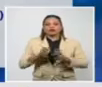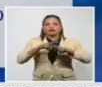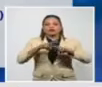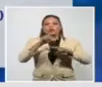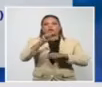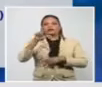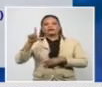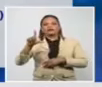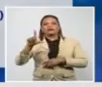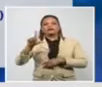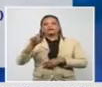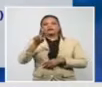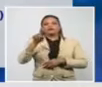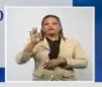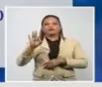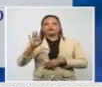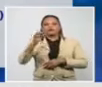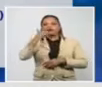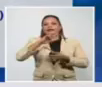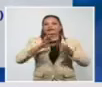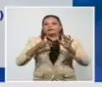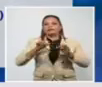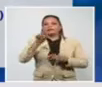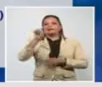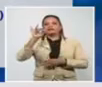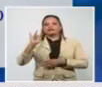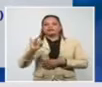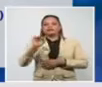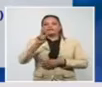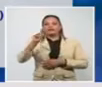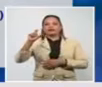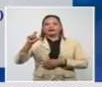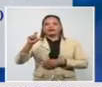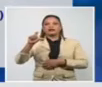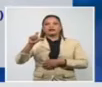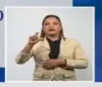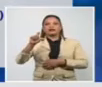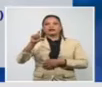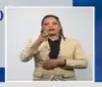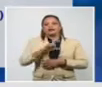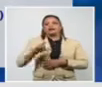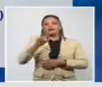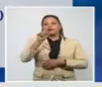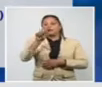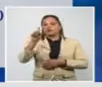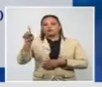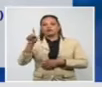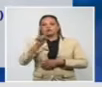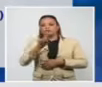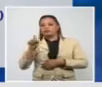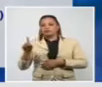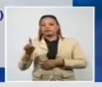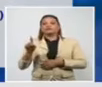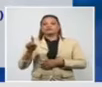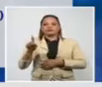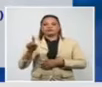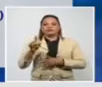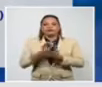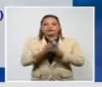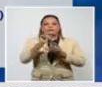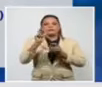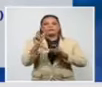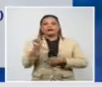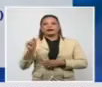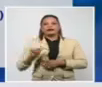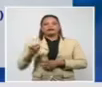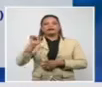18, Artemisa 17, Villa Clara y Camagüey con 11 casos confirmados ayer, cada